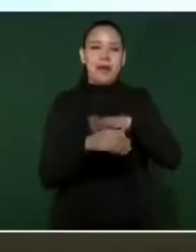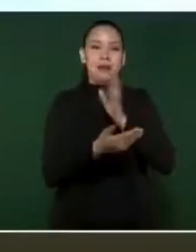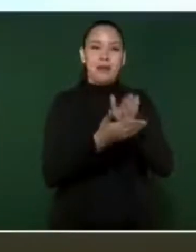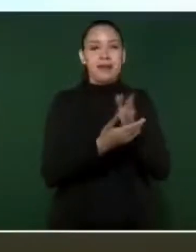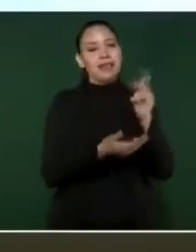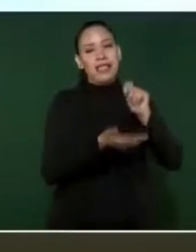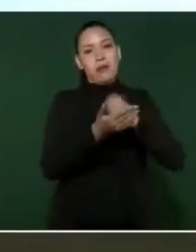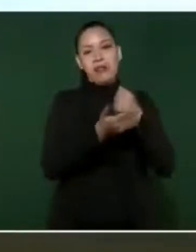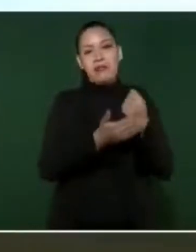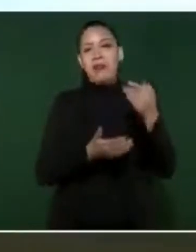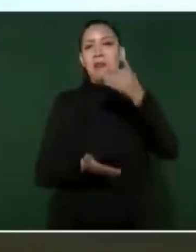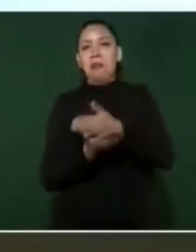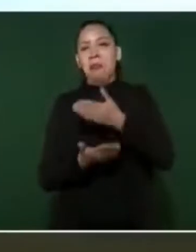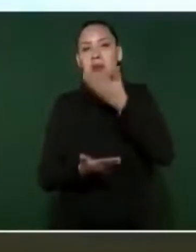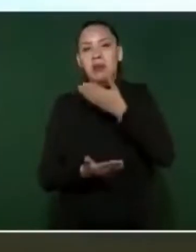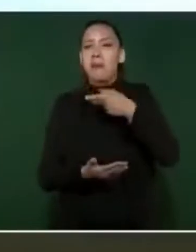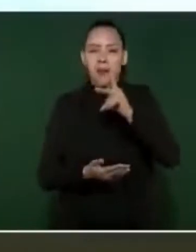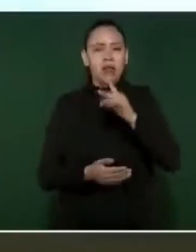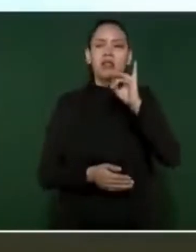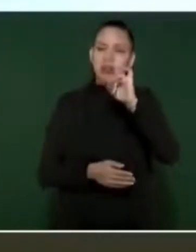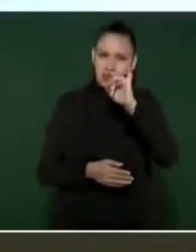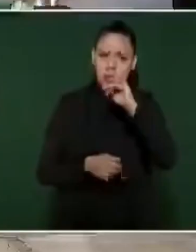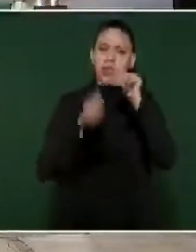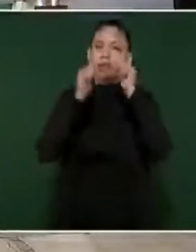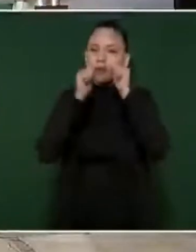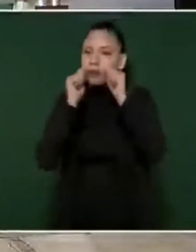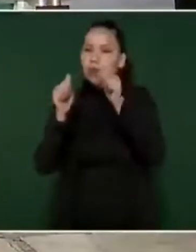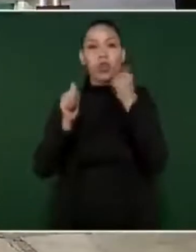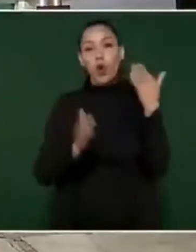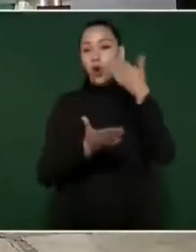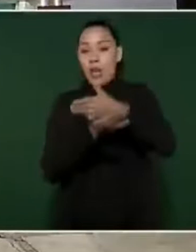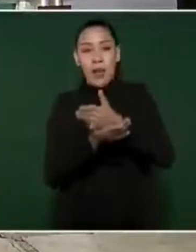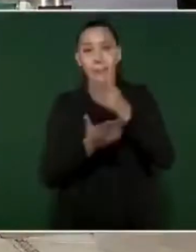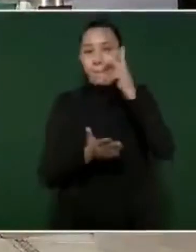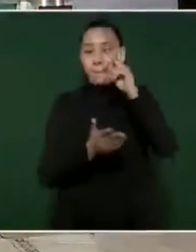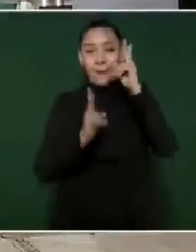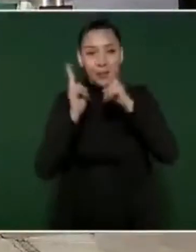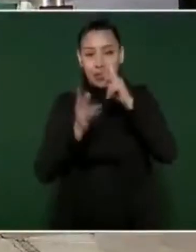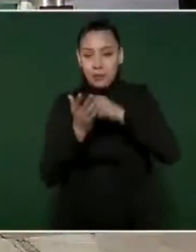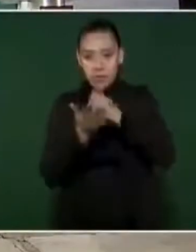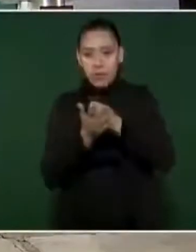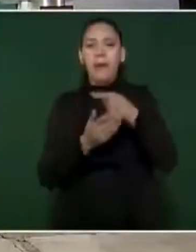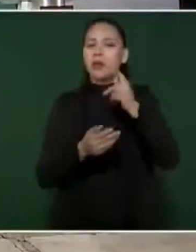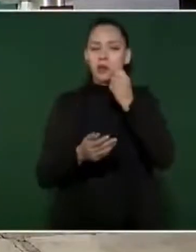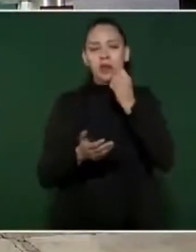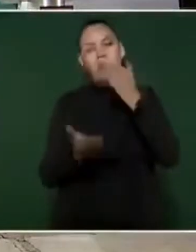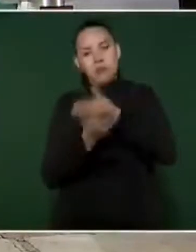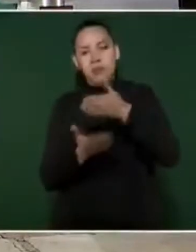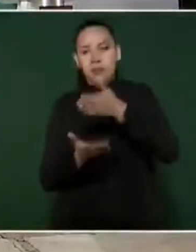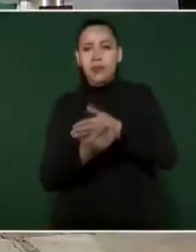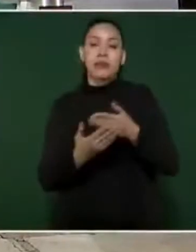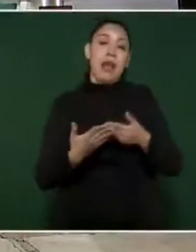de todas maneras estábamos atendiendo. Ahora con el doctor Américo